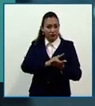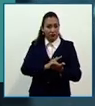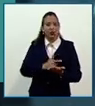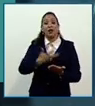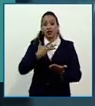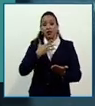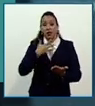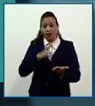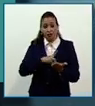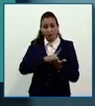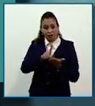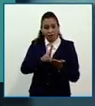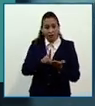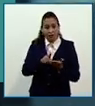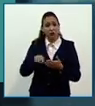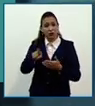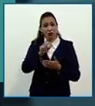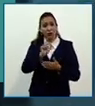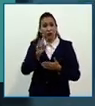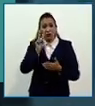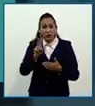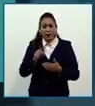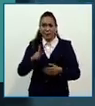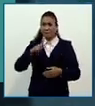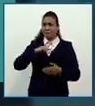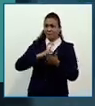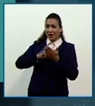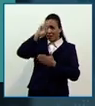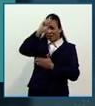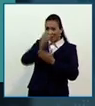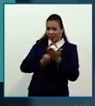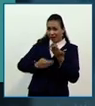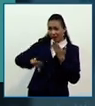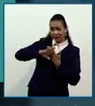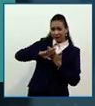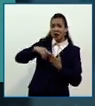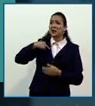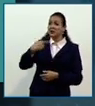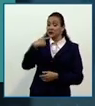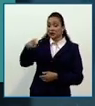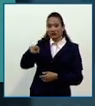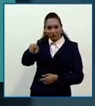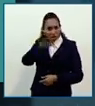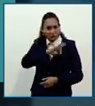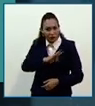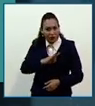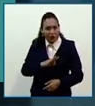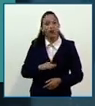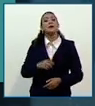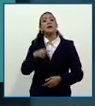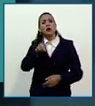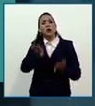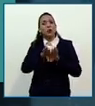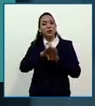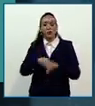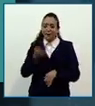sistema judicial para exigir cuando se vulneran nuestros derechos y que siempre habrá un juez, una jueza que esté para